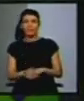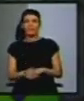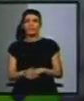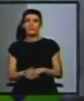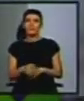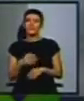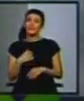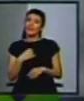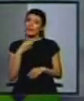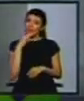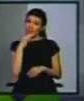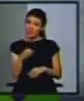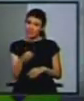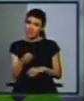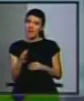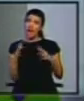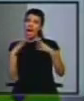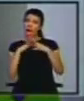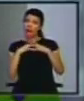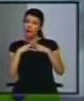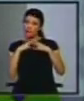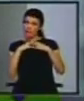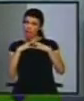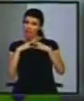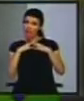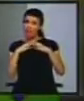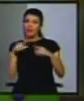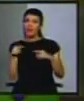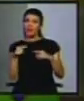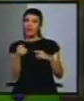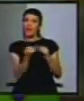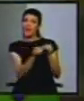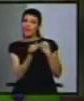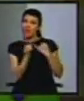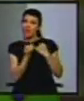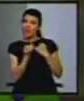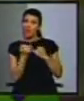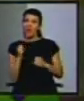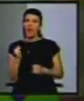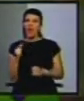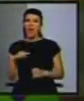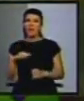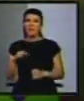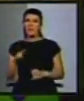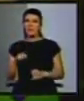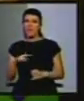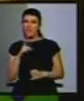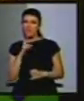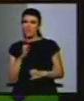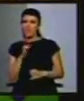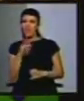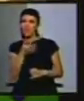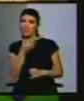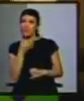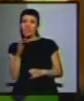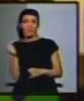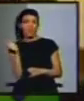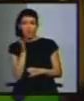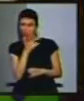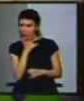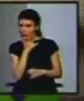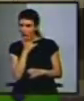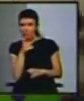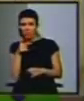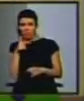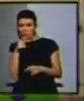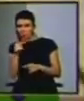Señalar que la Armada, el almirante Maquiavelo, nos ha informado que no hay en un horizonte próximo ningún